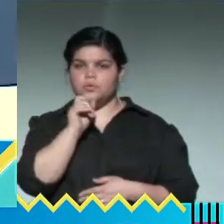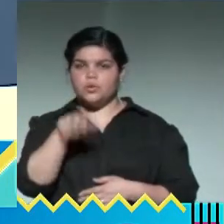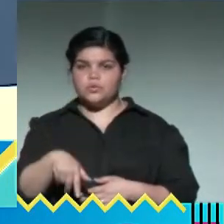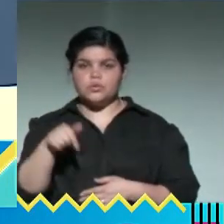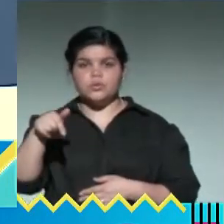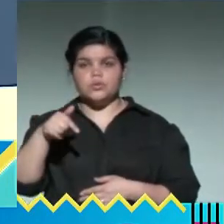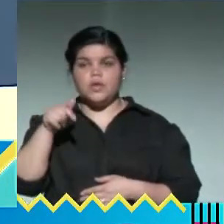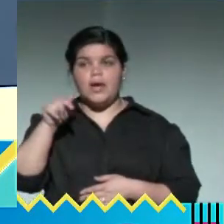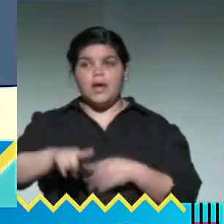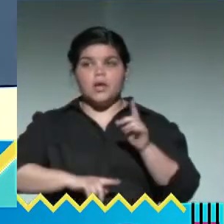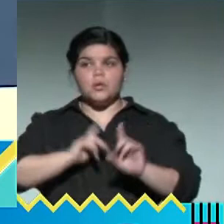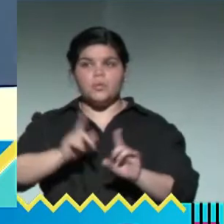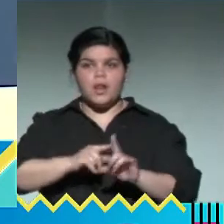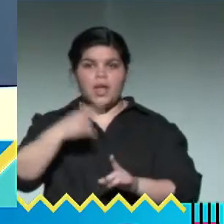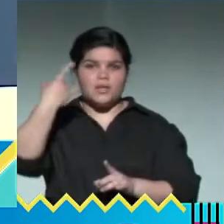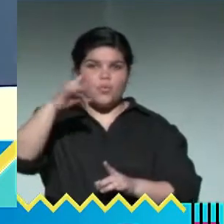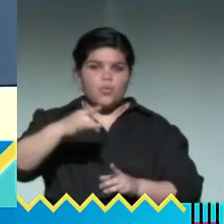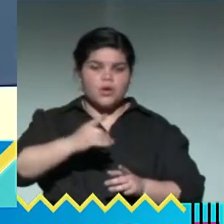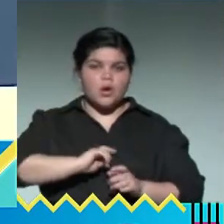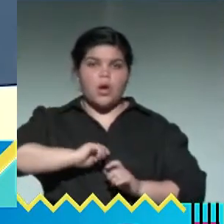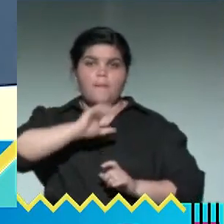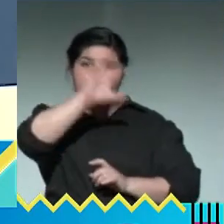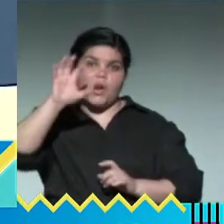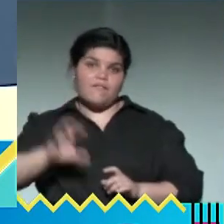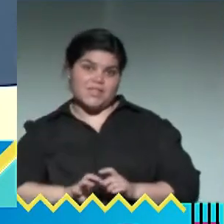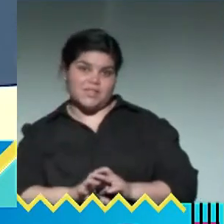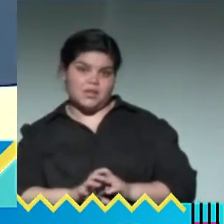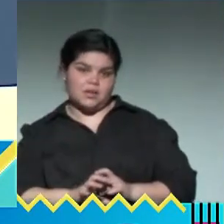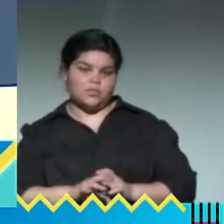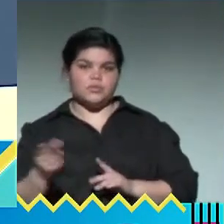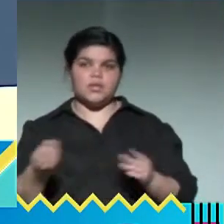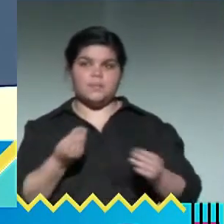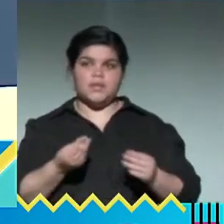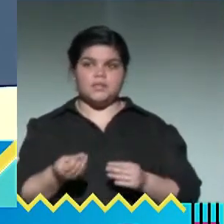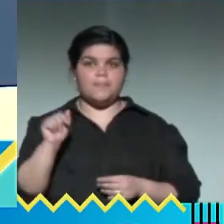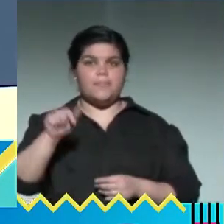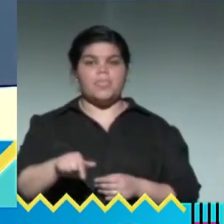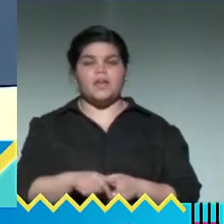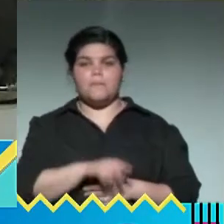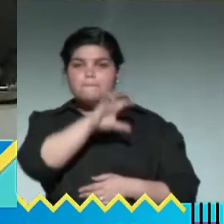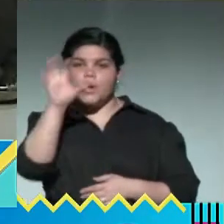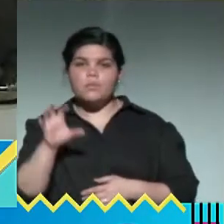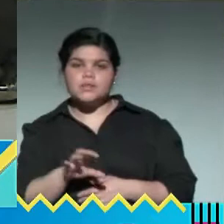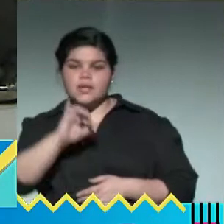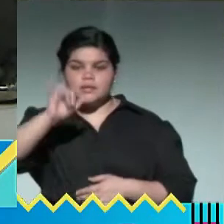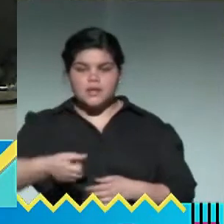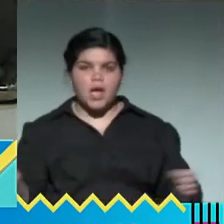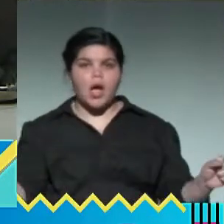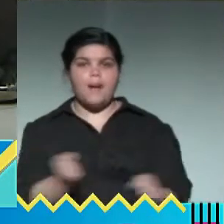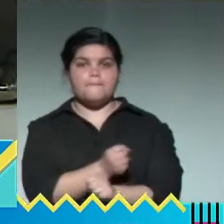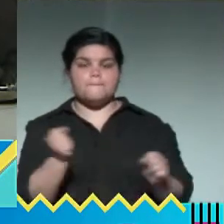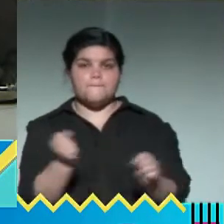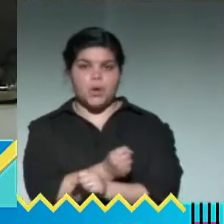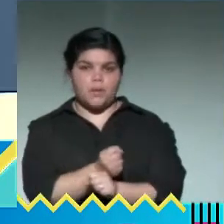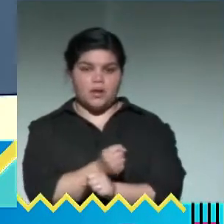dinero autónomo de las provincias. Entonces lo que hicieron las provincias con ese pacto fue ceder autonomía fiscal. Es decir, uno de los impuestos que más tengo y